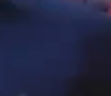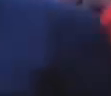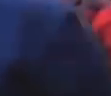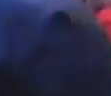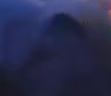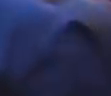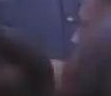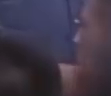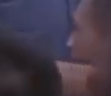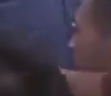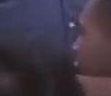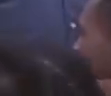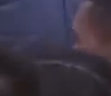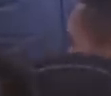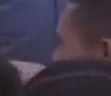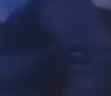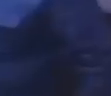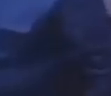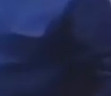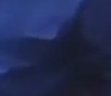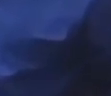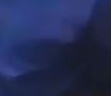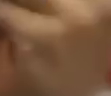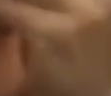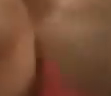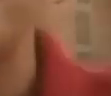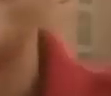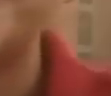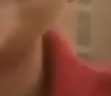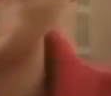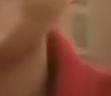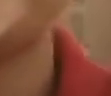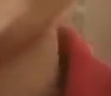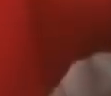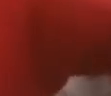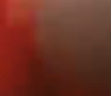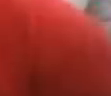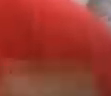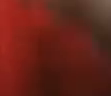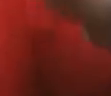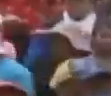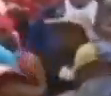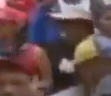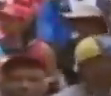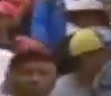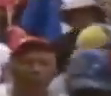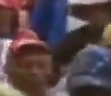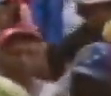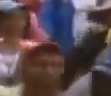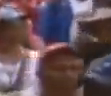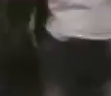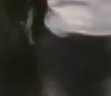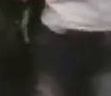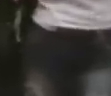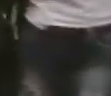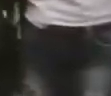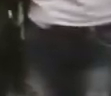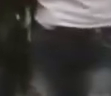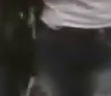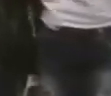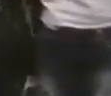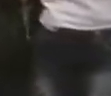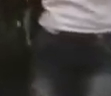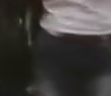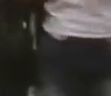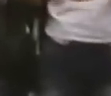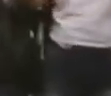Estamos aquí dando apoyo para defender a la gran misión viviente de Venezuela. Presidente Maduro, cada día tenga más